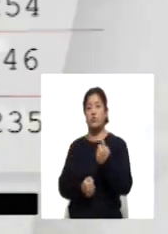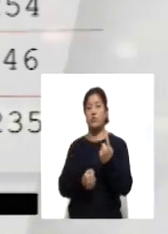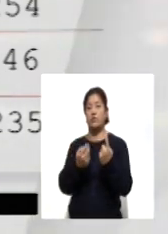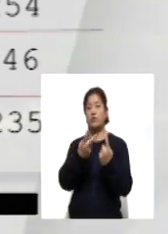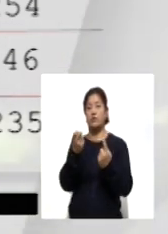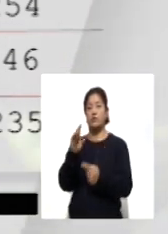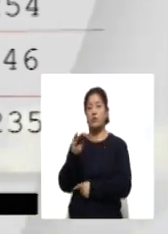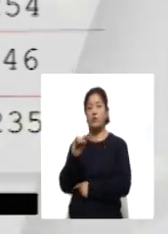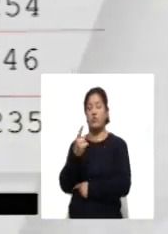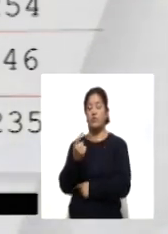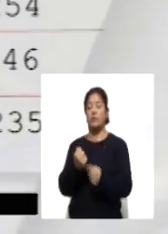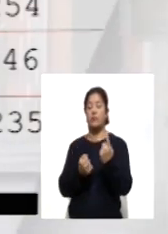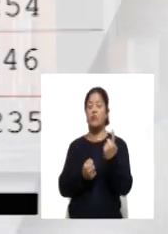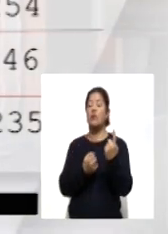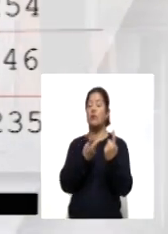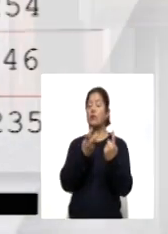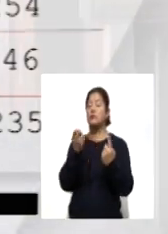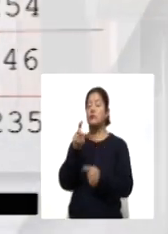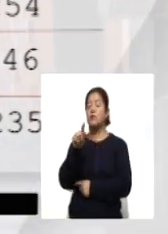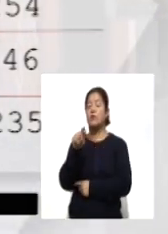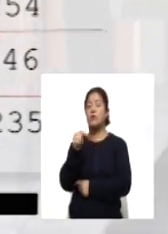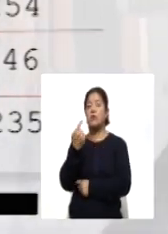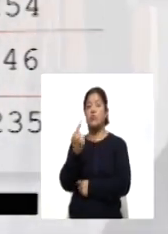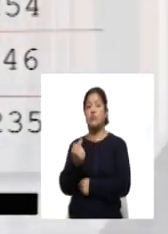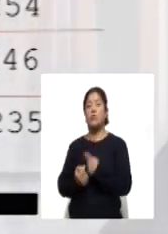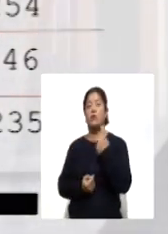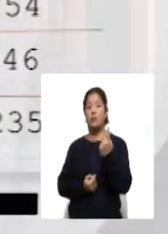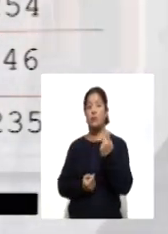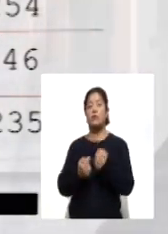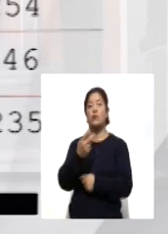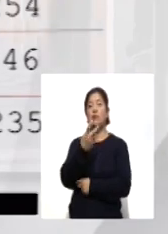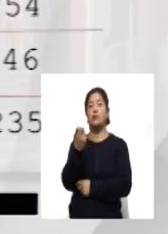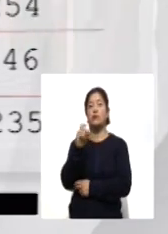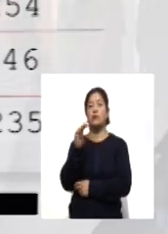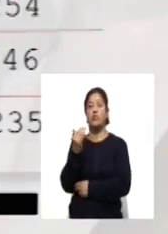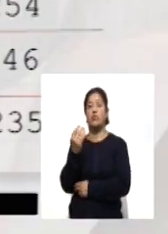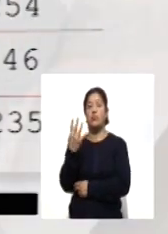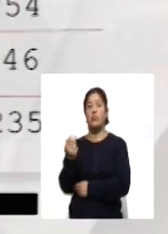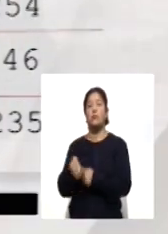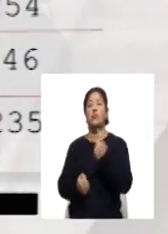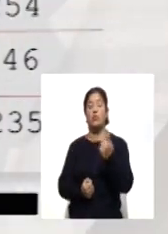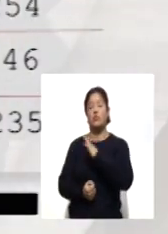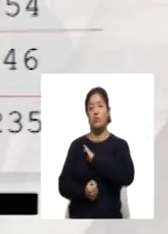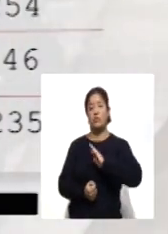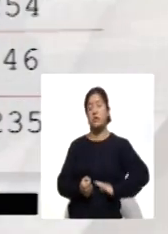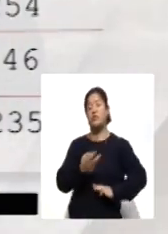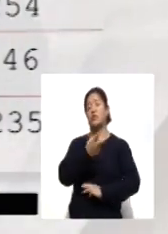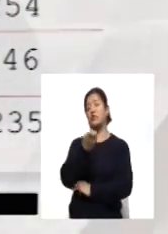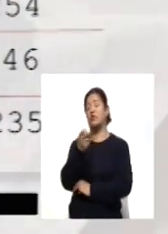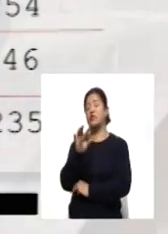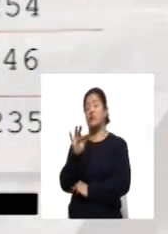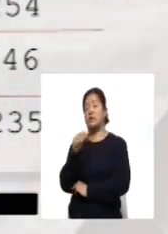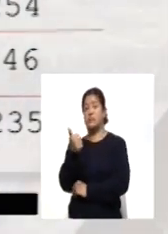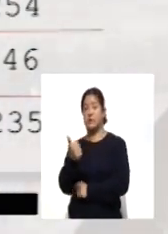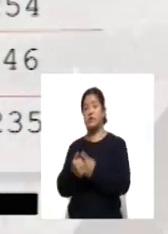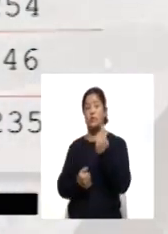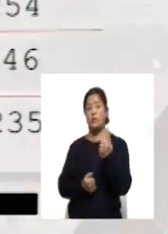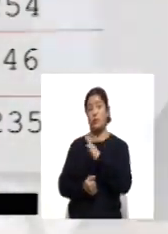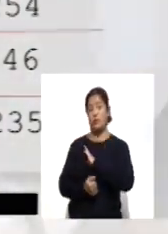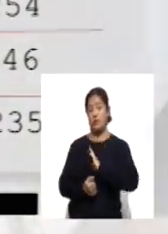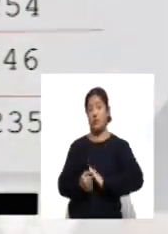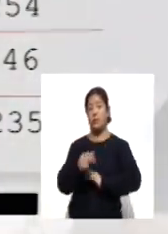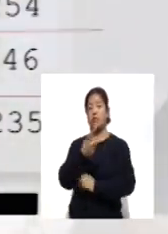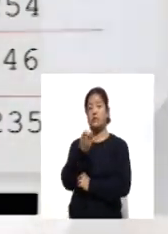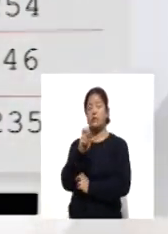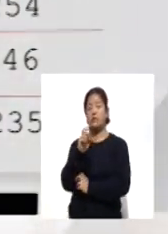Ixtacuistla 291, Calpulalpan 271, Totolac 254, Tetla 246,